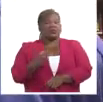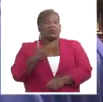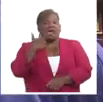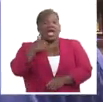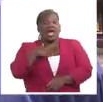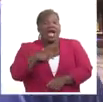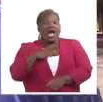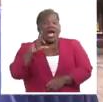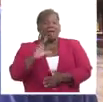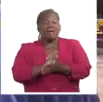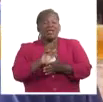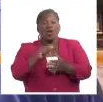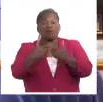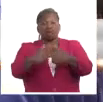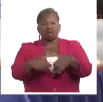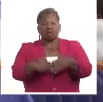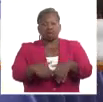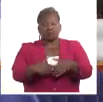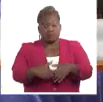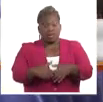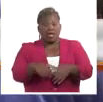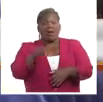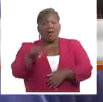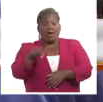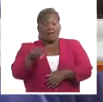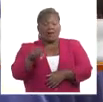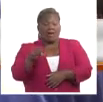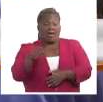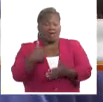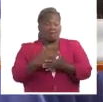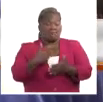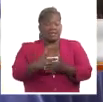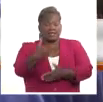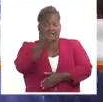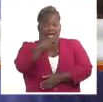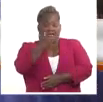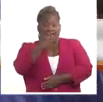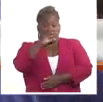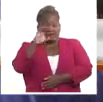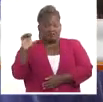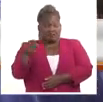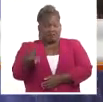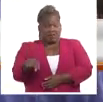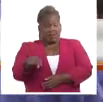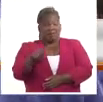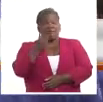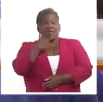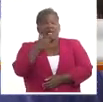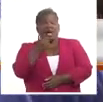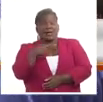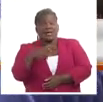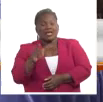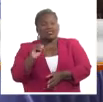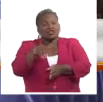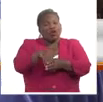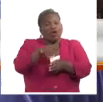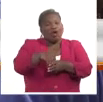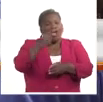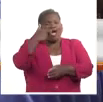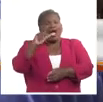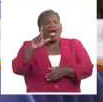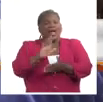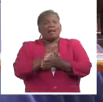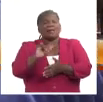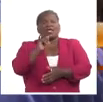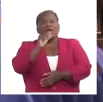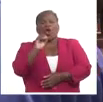Medsol. La industria farmacéutica es tan proclive para el tema de los medicamentos, que es un componente en almidón, lo